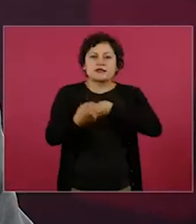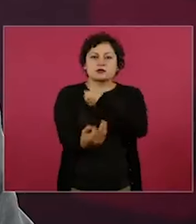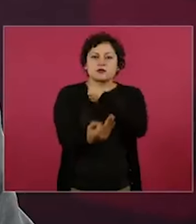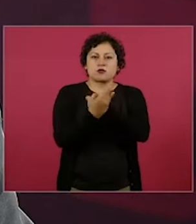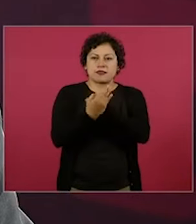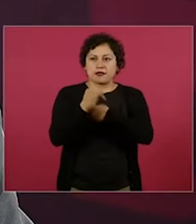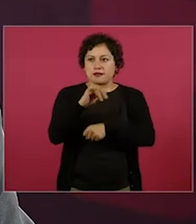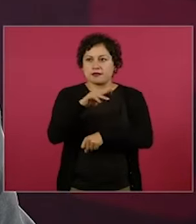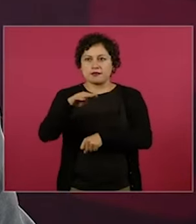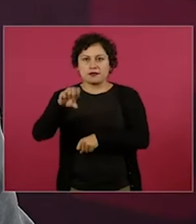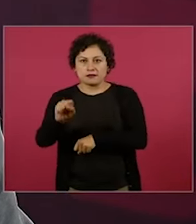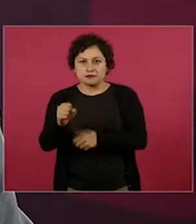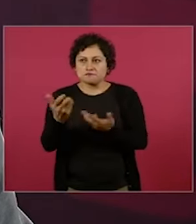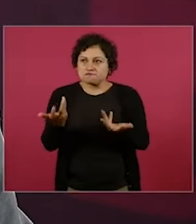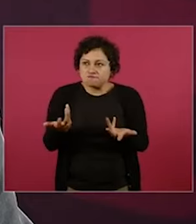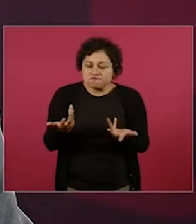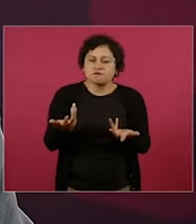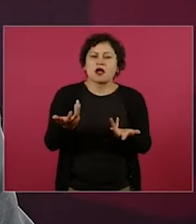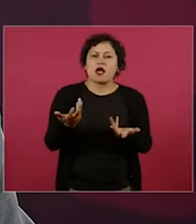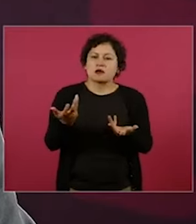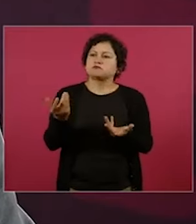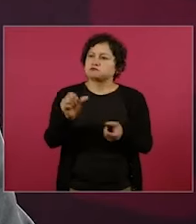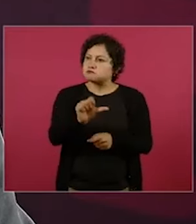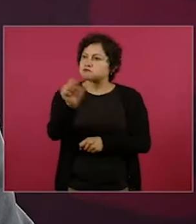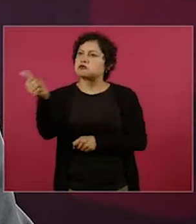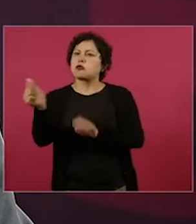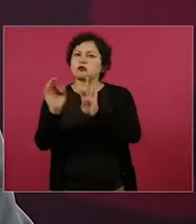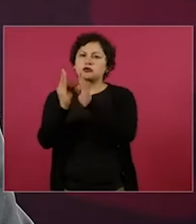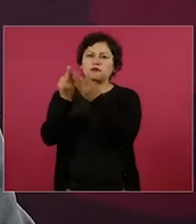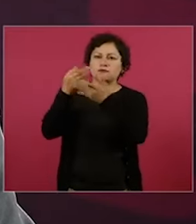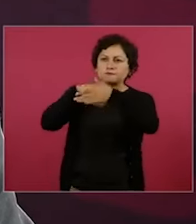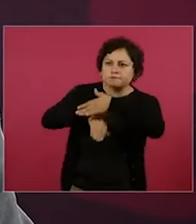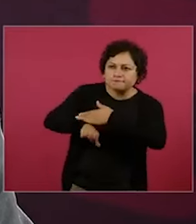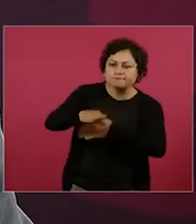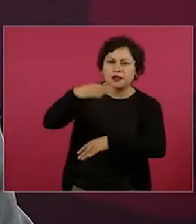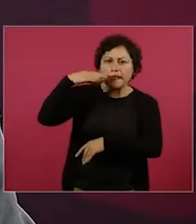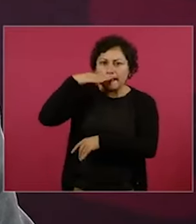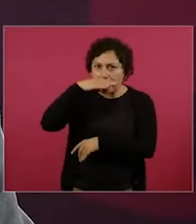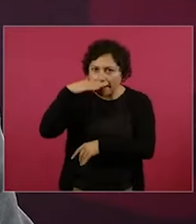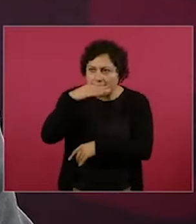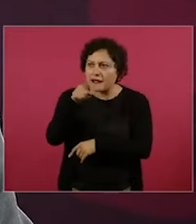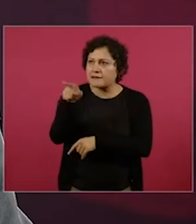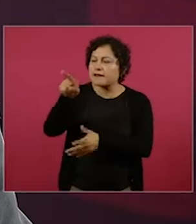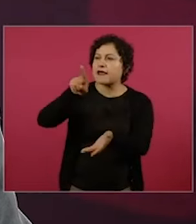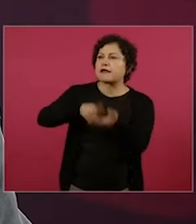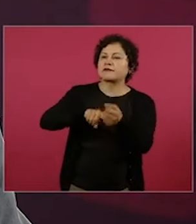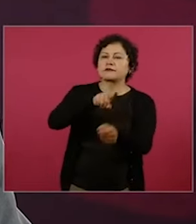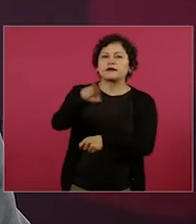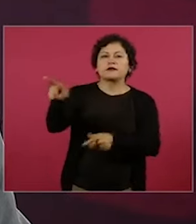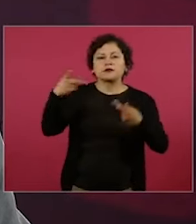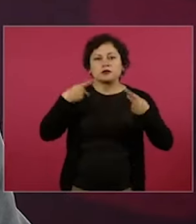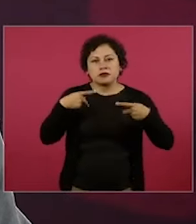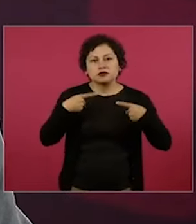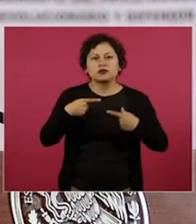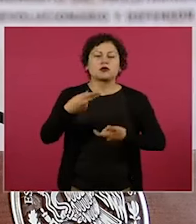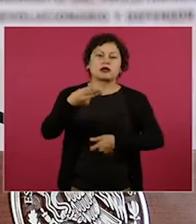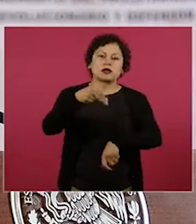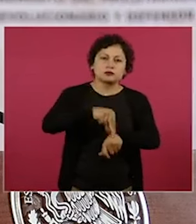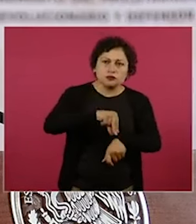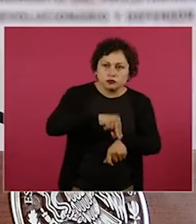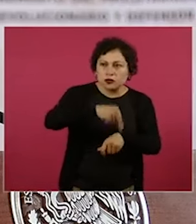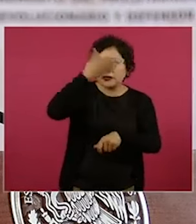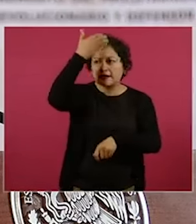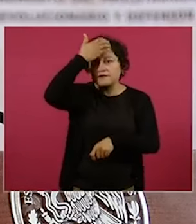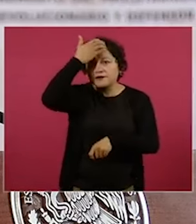forma gratuita, universal, con los médicos, enfermeras, especialistas y la calidad que